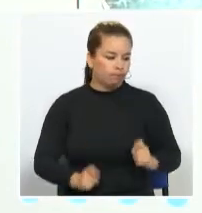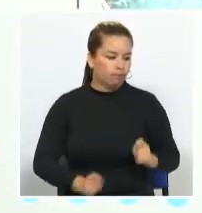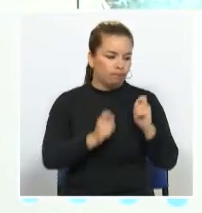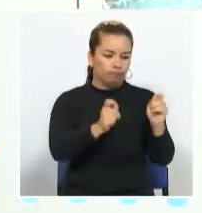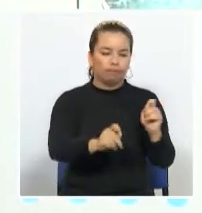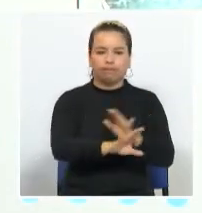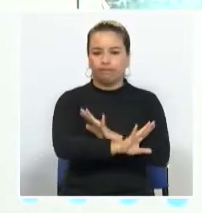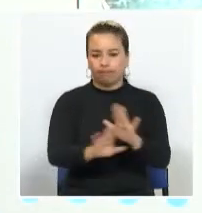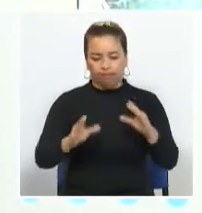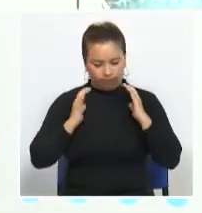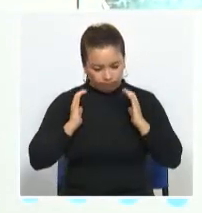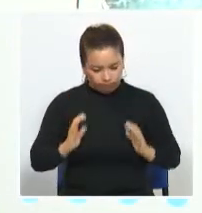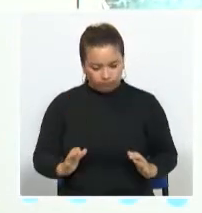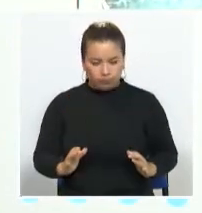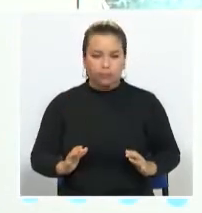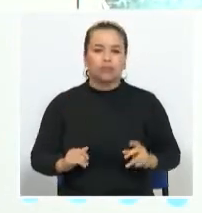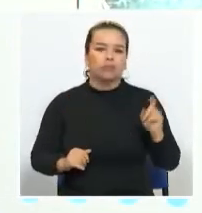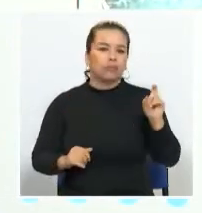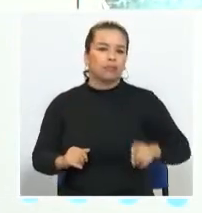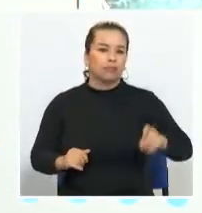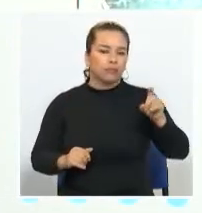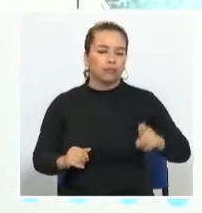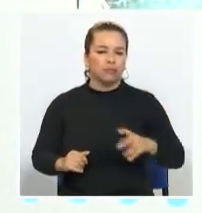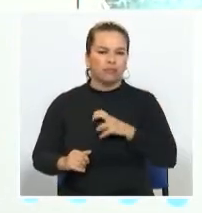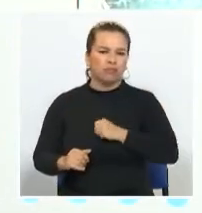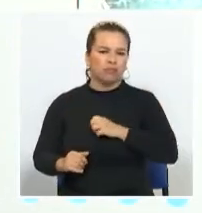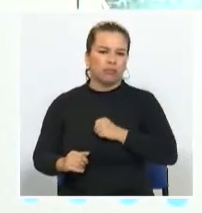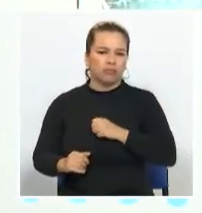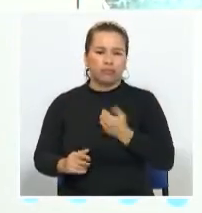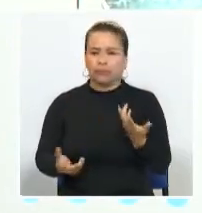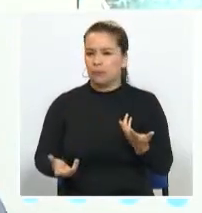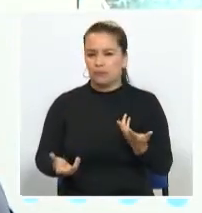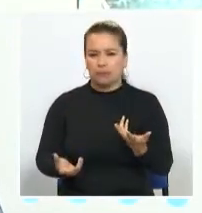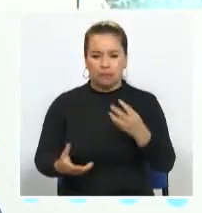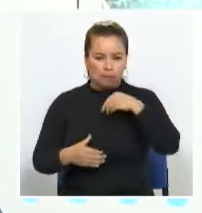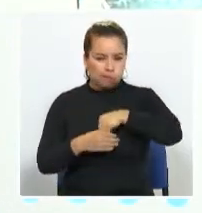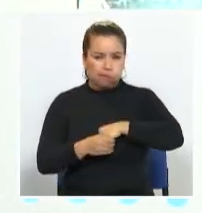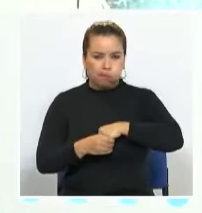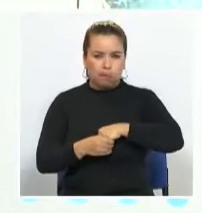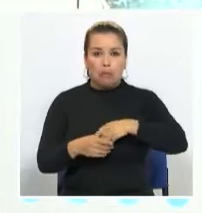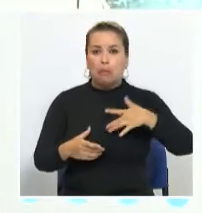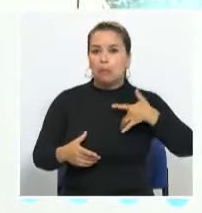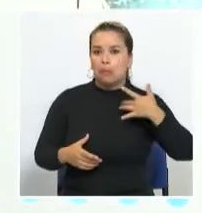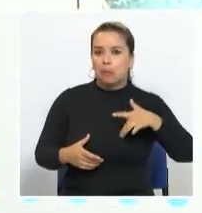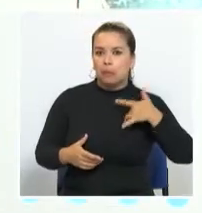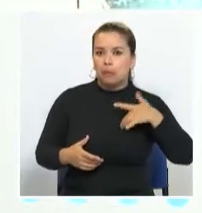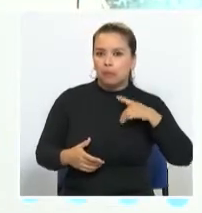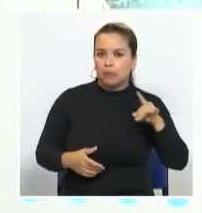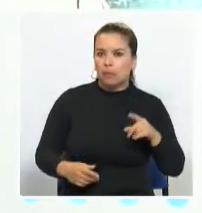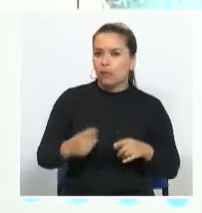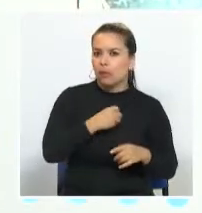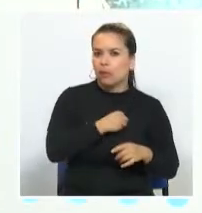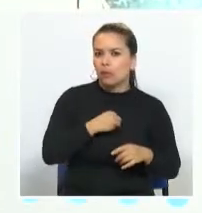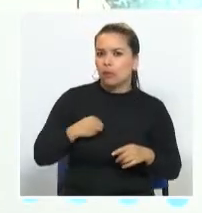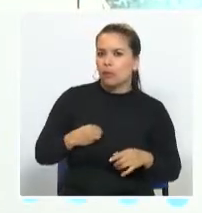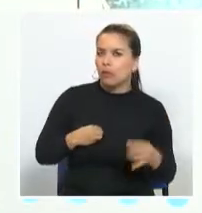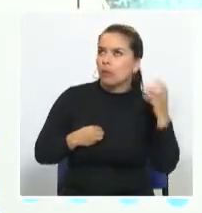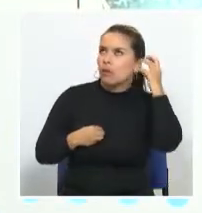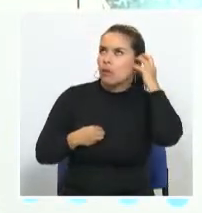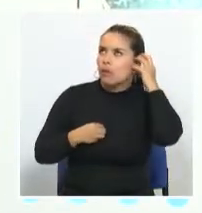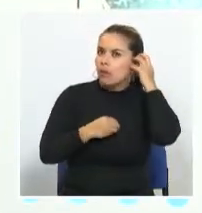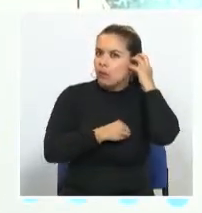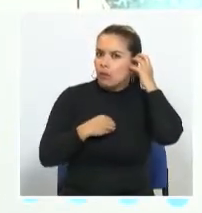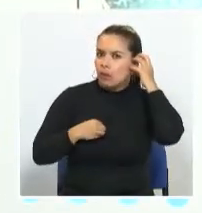fisiológico, que son los soplos que no existen, se escuchan con el fonendoscopio, pero cuando uno va,